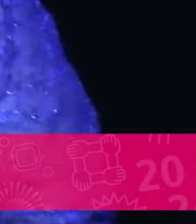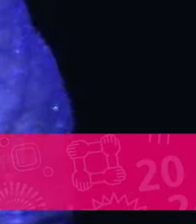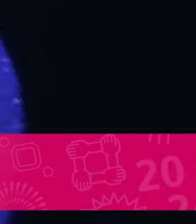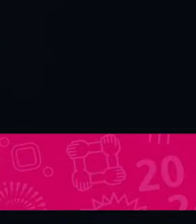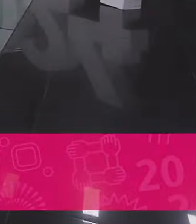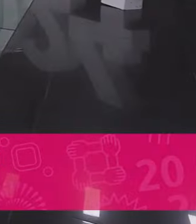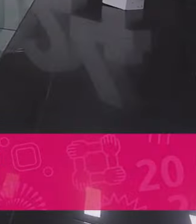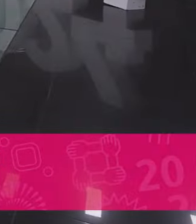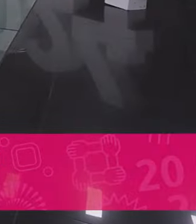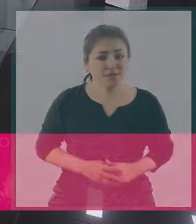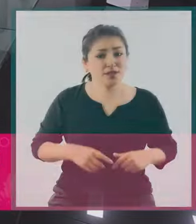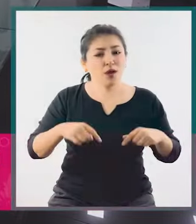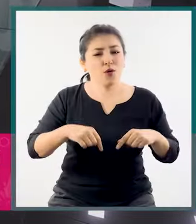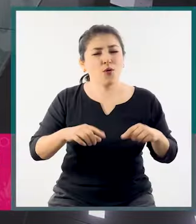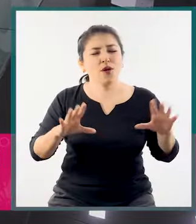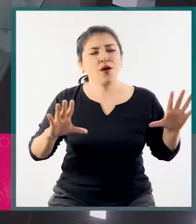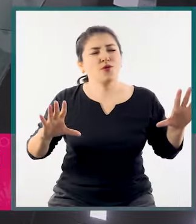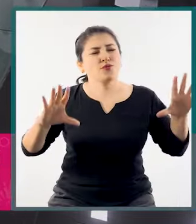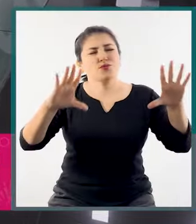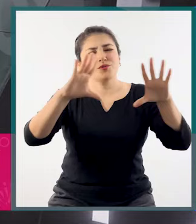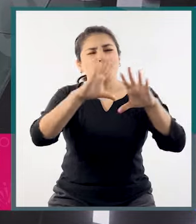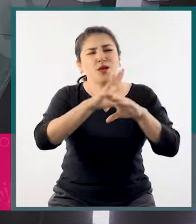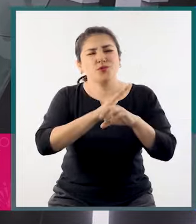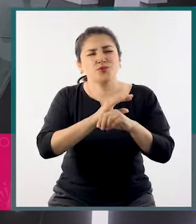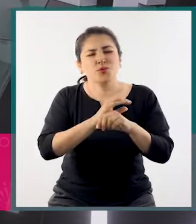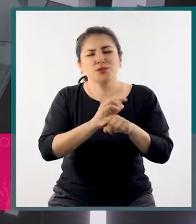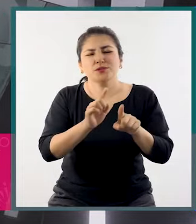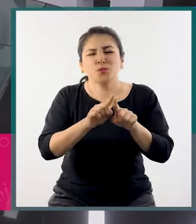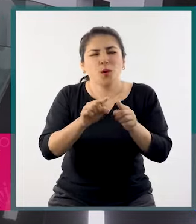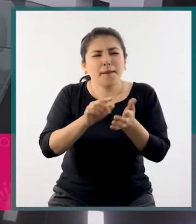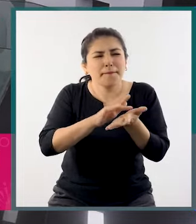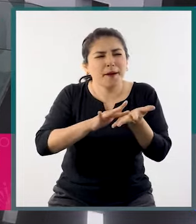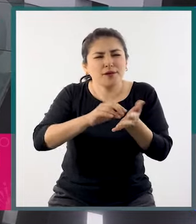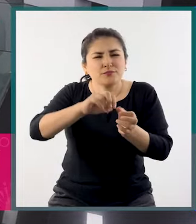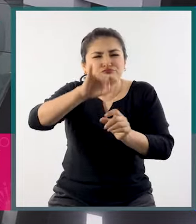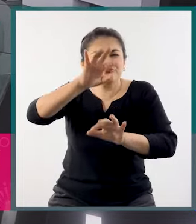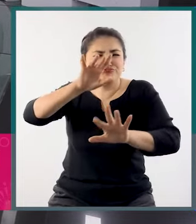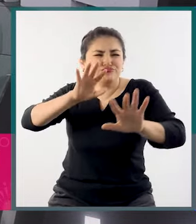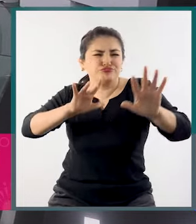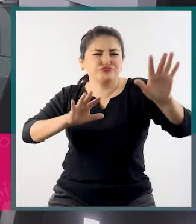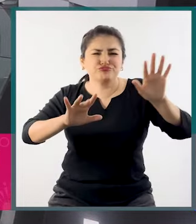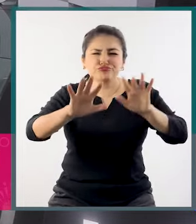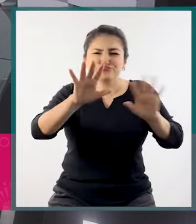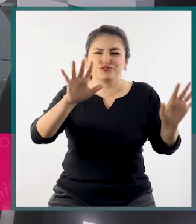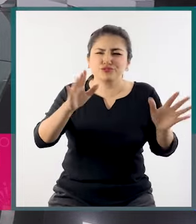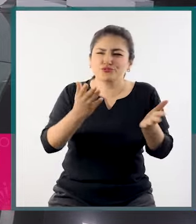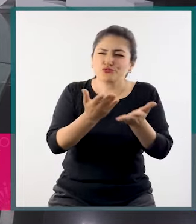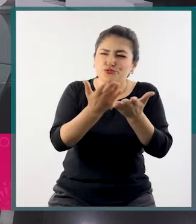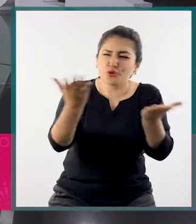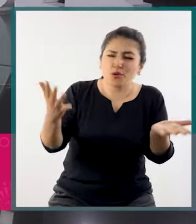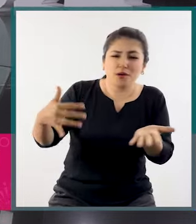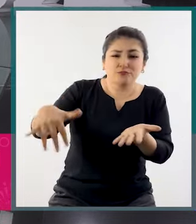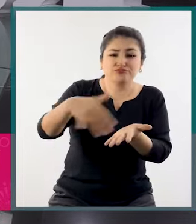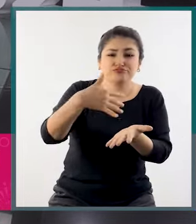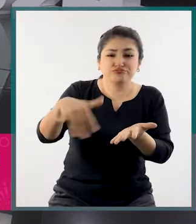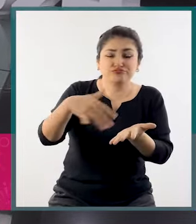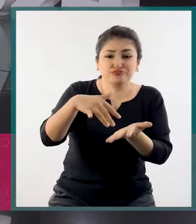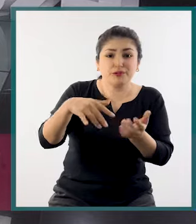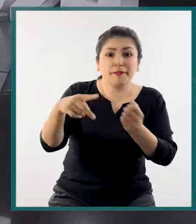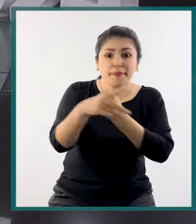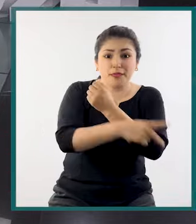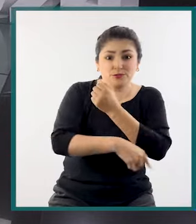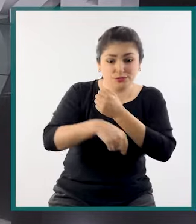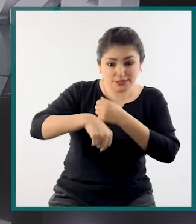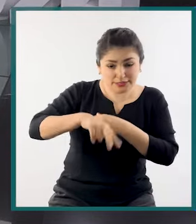¡Hola! Noche mágica que con mucha historia, tradición, bellamente interpretado por el Ballet Folclórico Nacional del